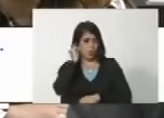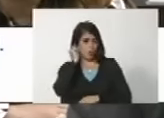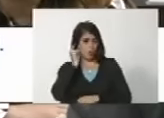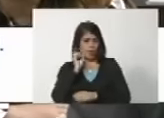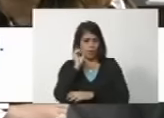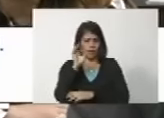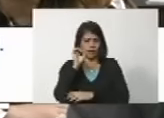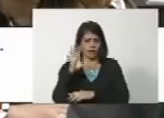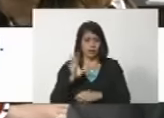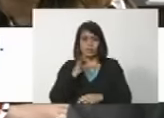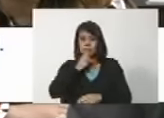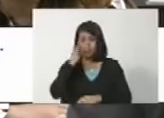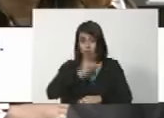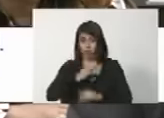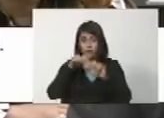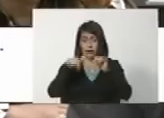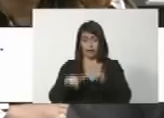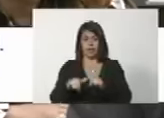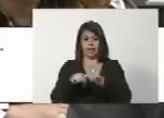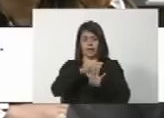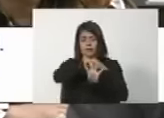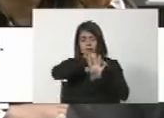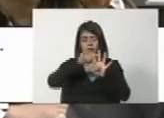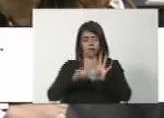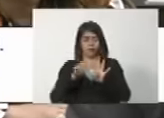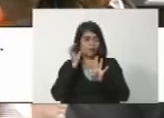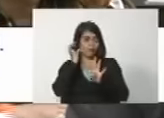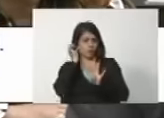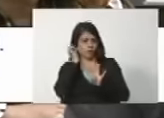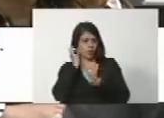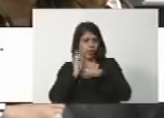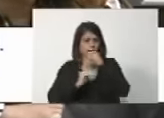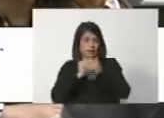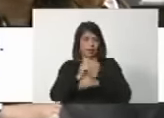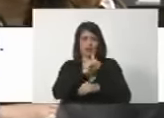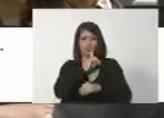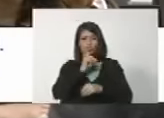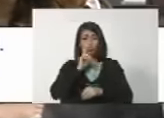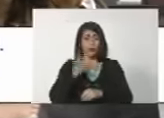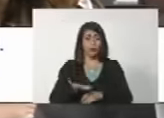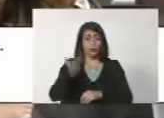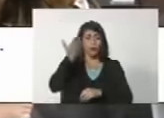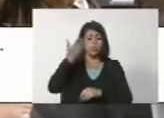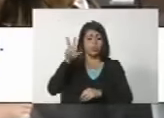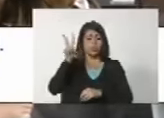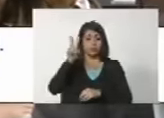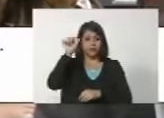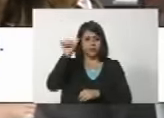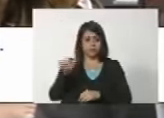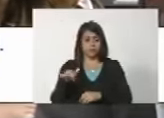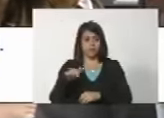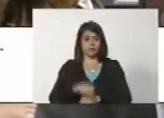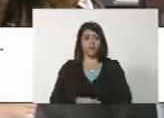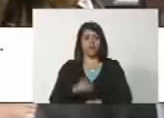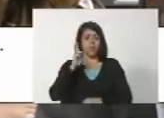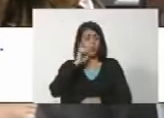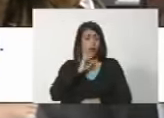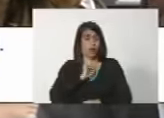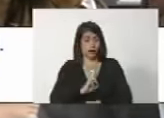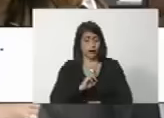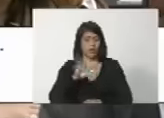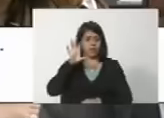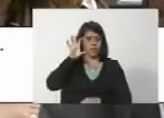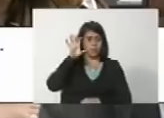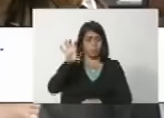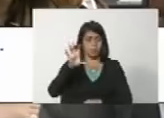Parlamento que segura estamos de que estas compañeras llevarán el nombre y enaltecerán el nombre de la patria de Bolívar, de